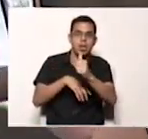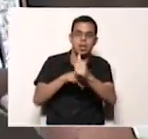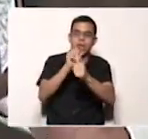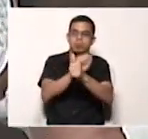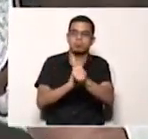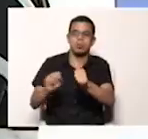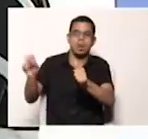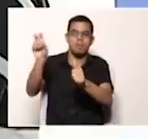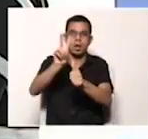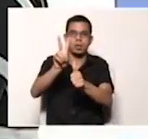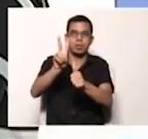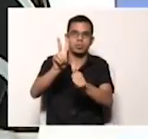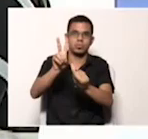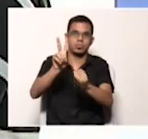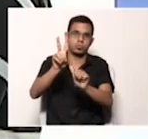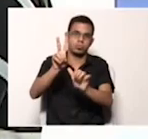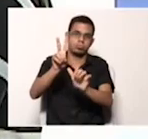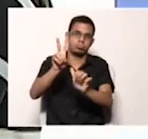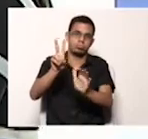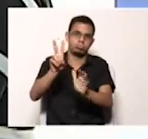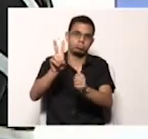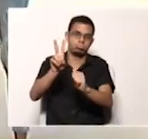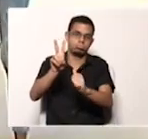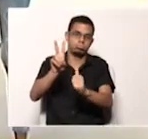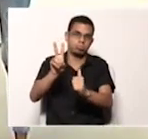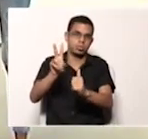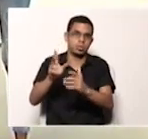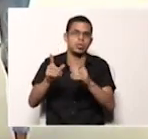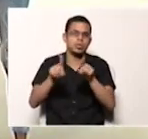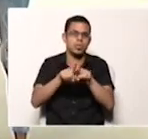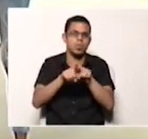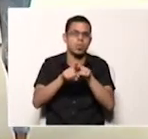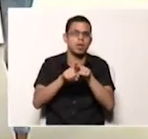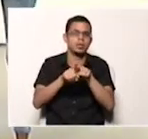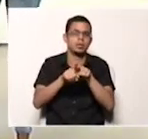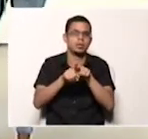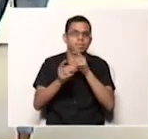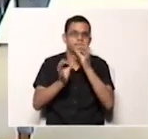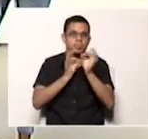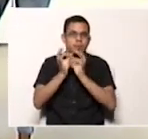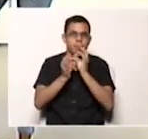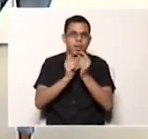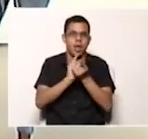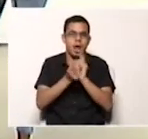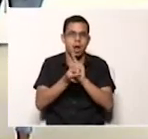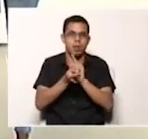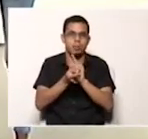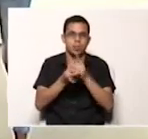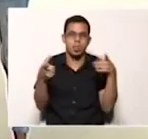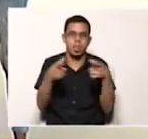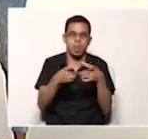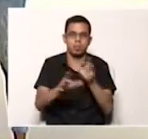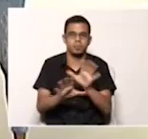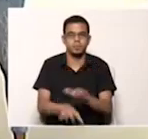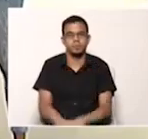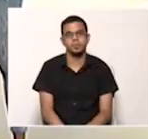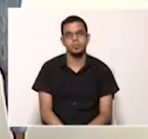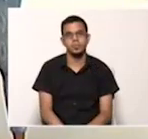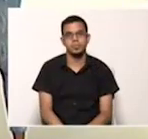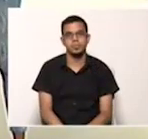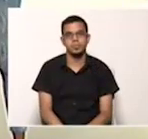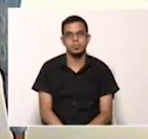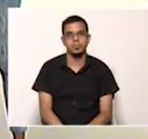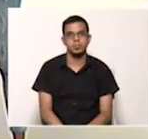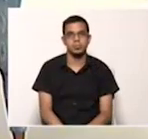la cual ahí pueden aplicar las transformaciones, ¿verdad?, de unidades. Súper cuchi ese Claro, termómetro. muy